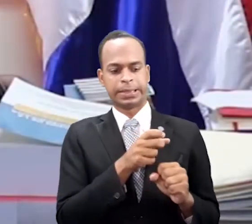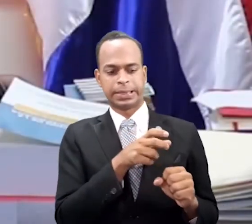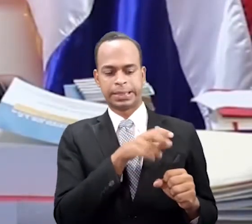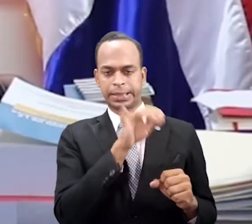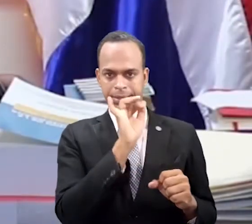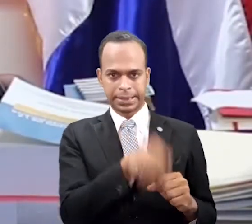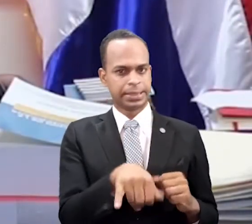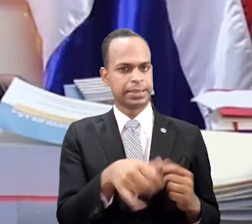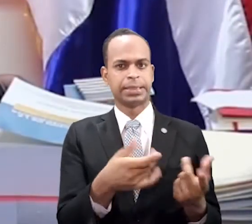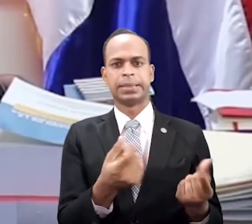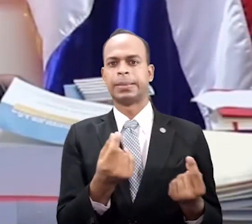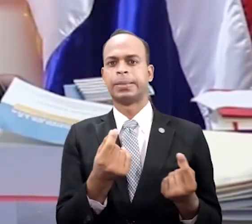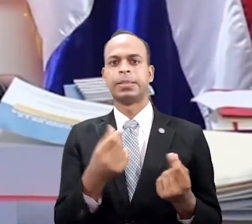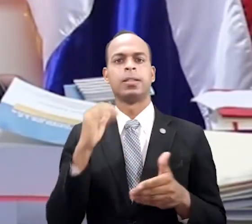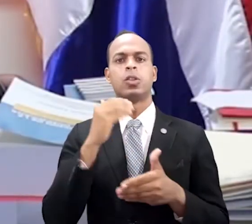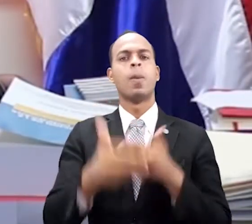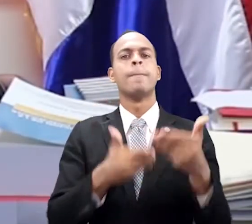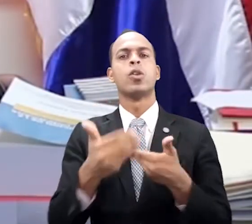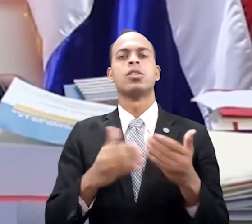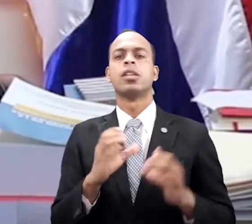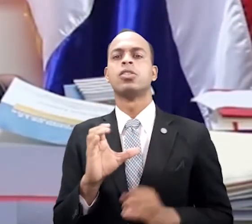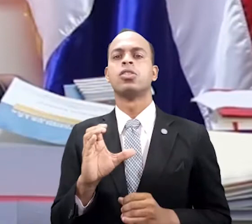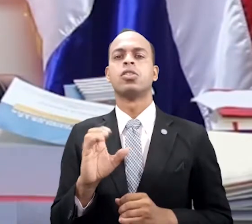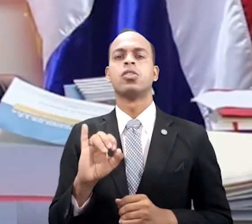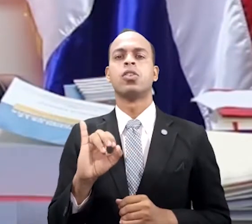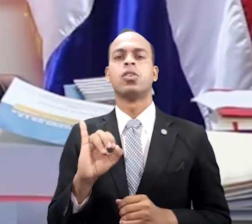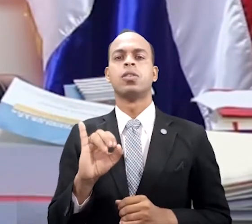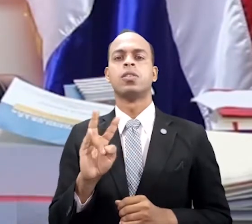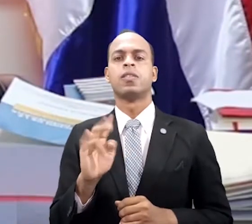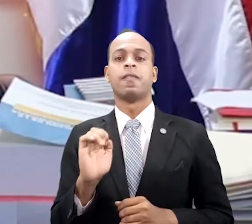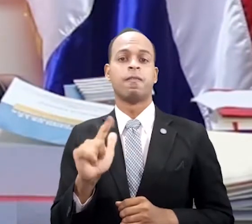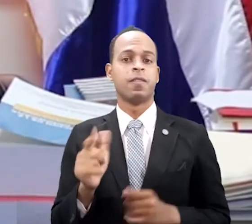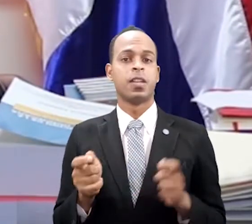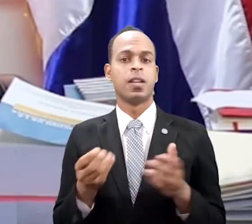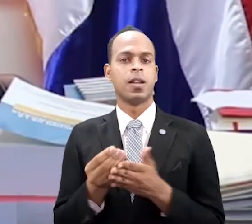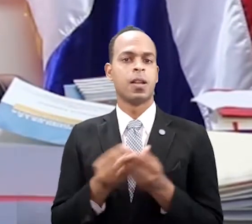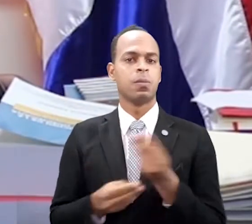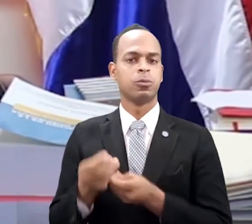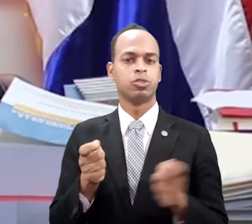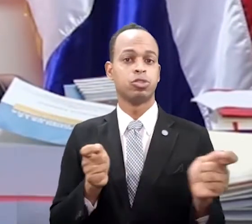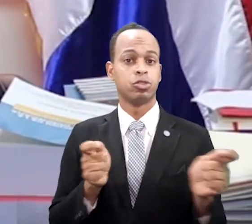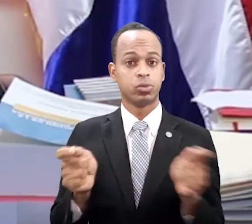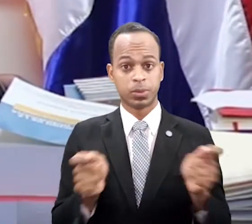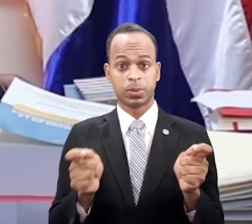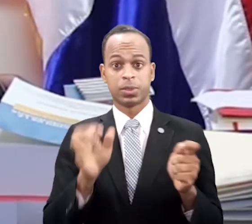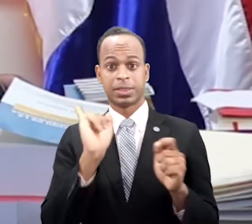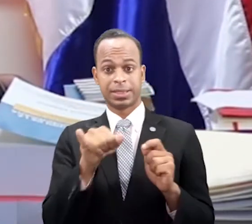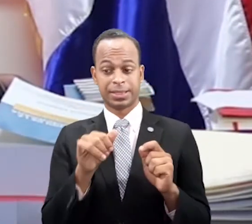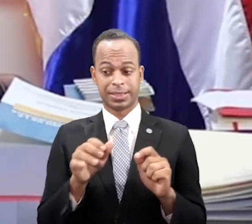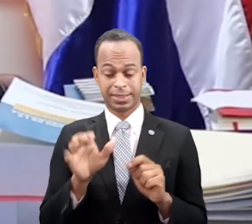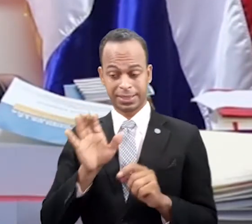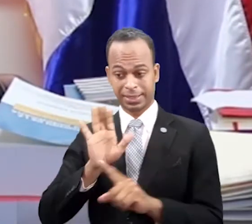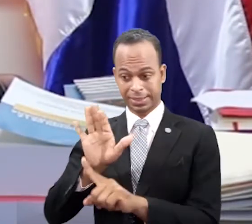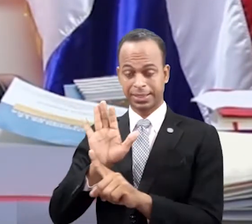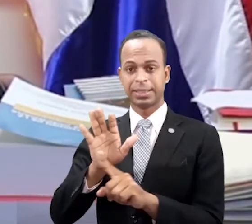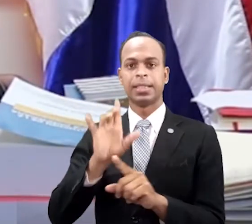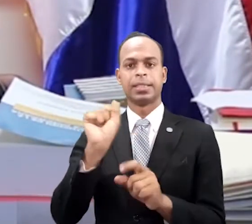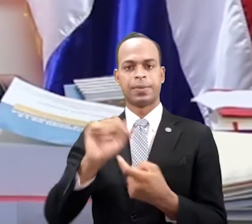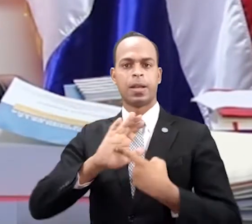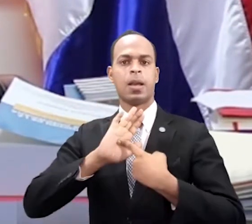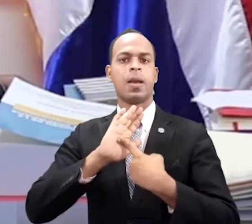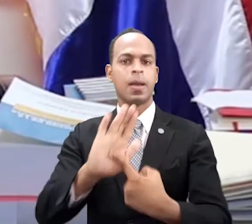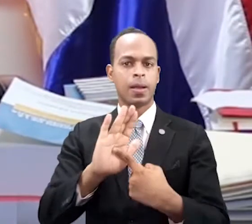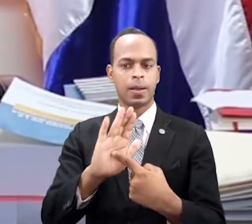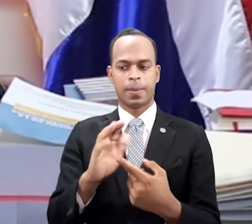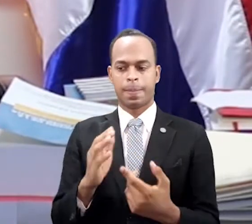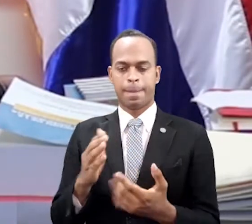como es un proceso de tipo prácticamente civil, administrativo, es el detentador de los bienes el que